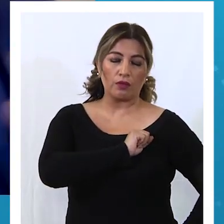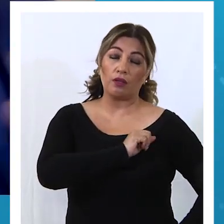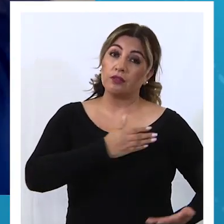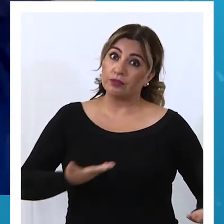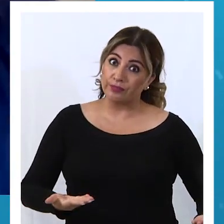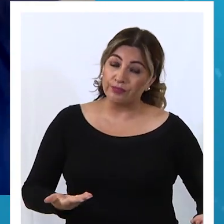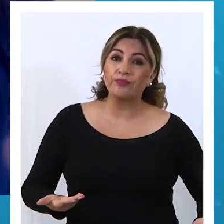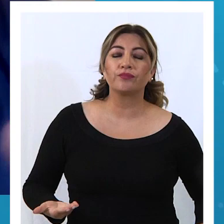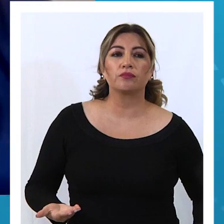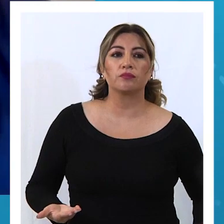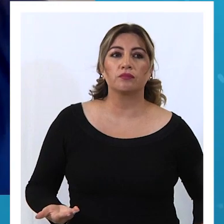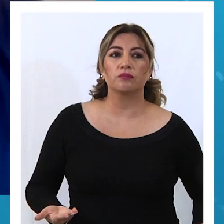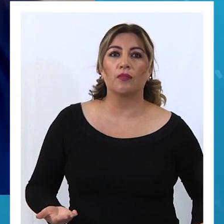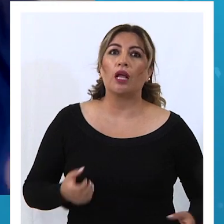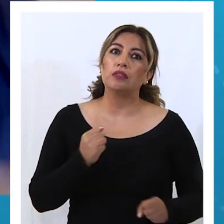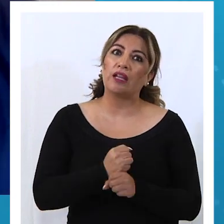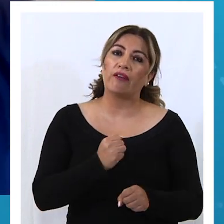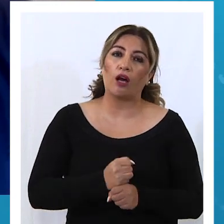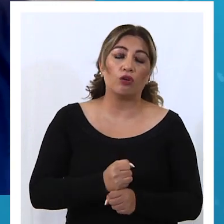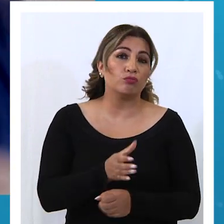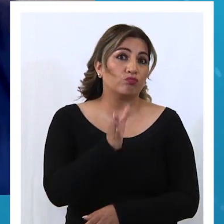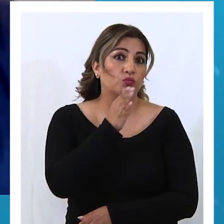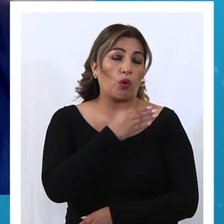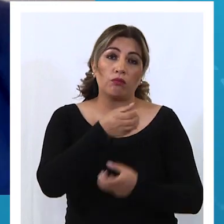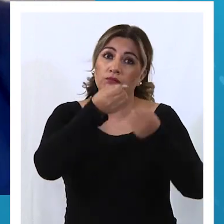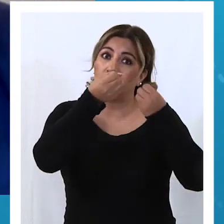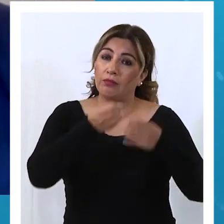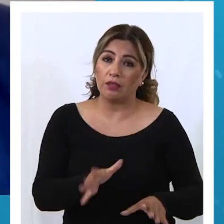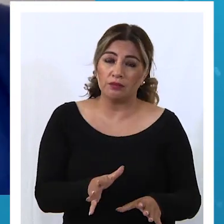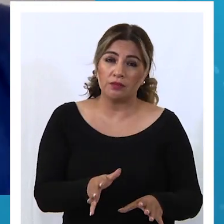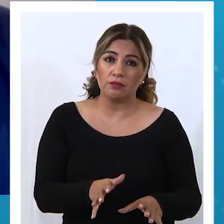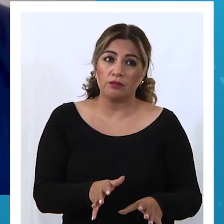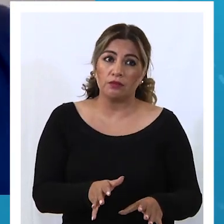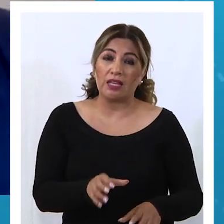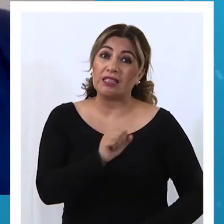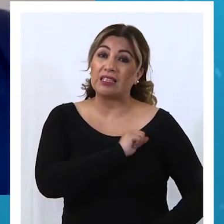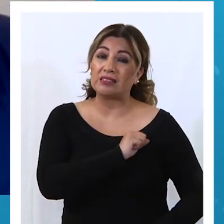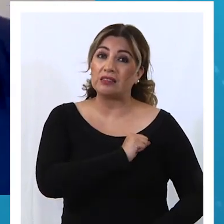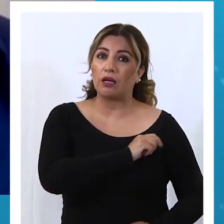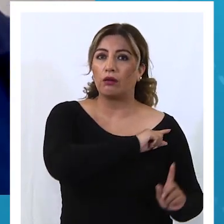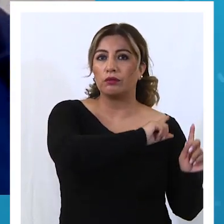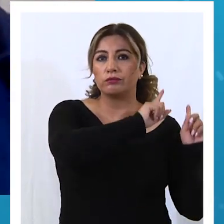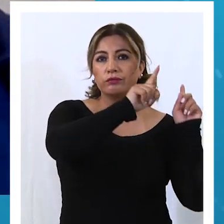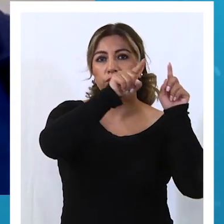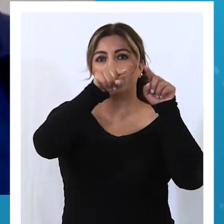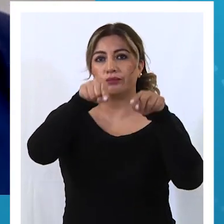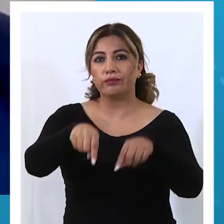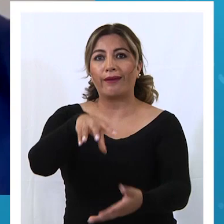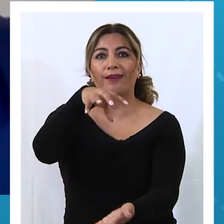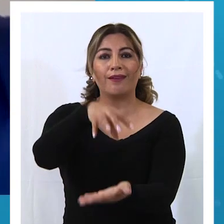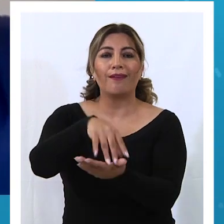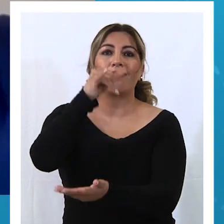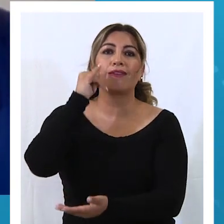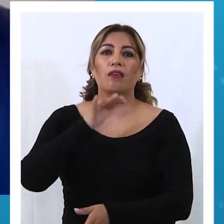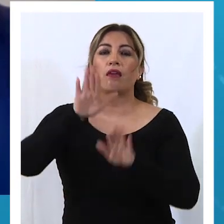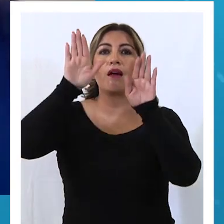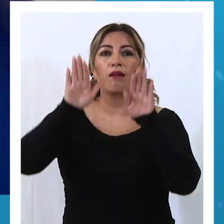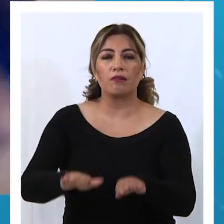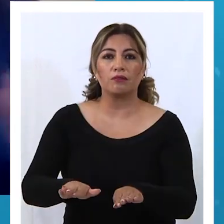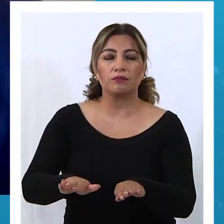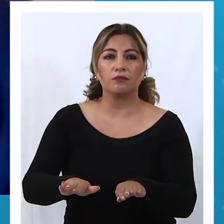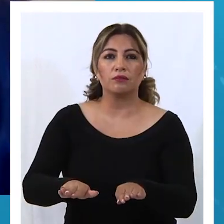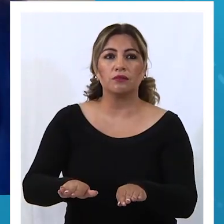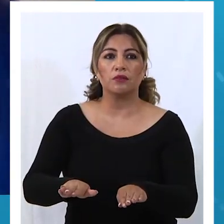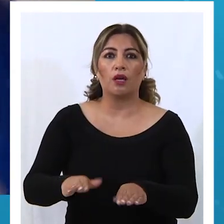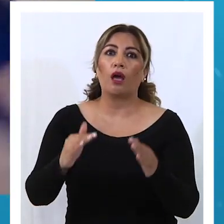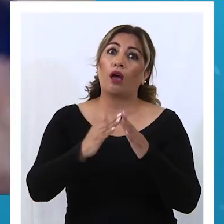que, bueno, simplemente perdieron sus trabajos, perdieron sus oportunidades laborales y desde Santiago los envían a Iquique para que de aquí se